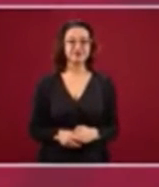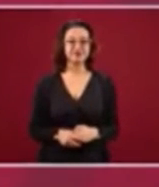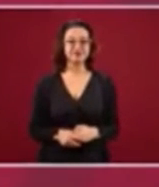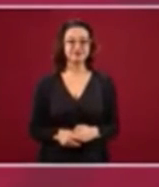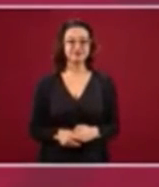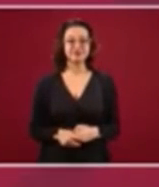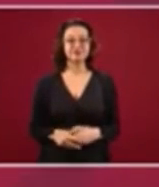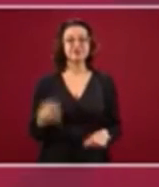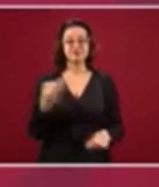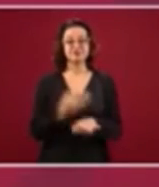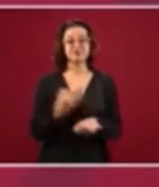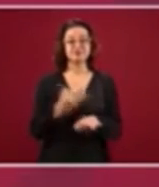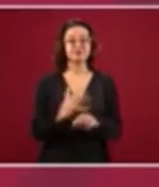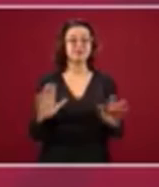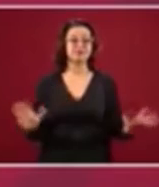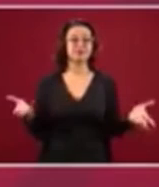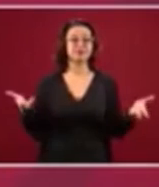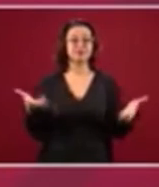presentar